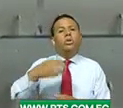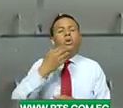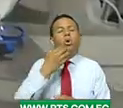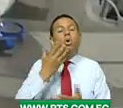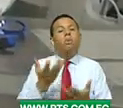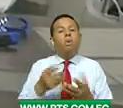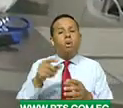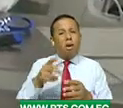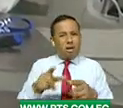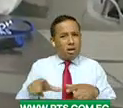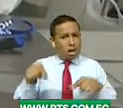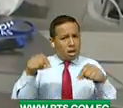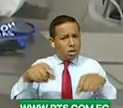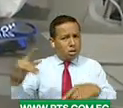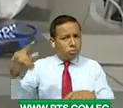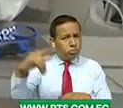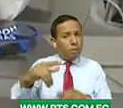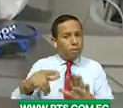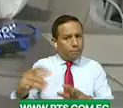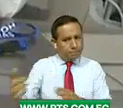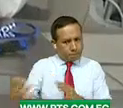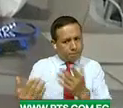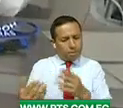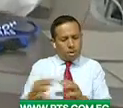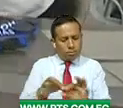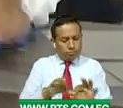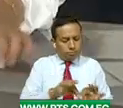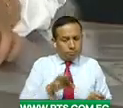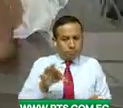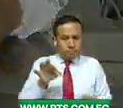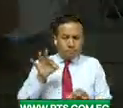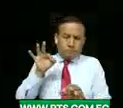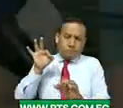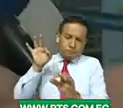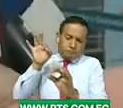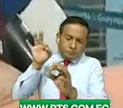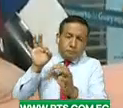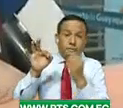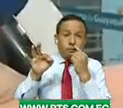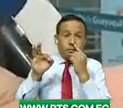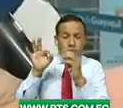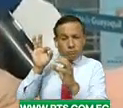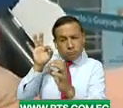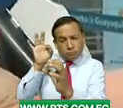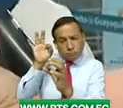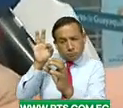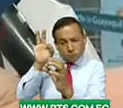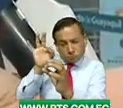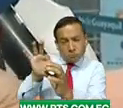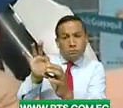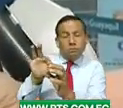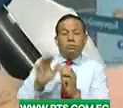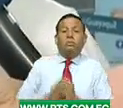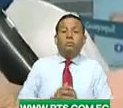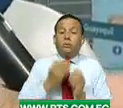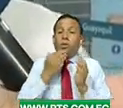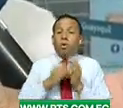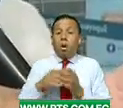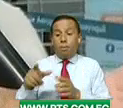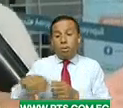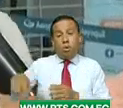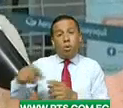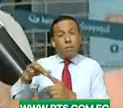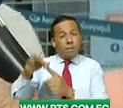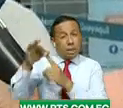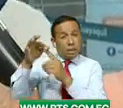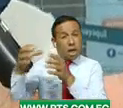mismas instalaciones de los aeropuertos internacionales. El área de VIP de los arribos